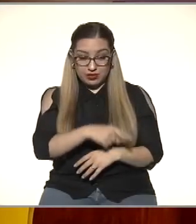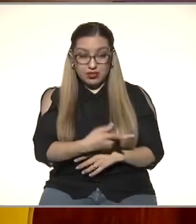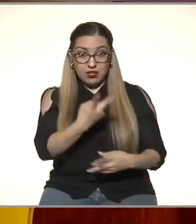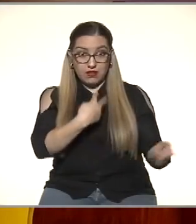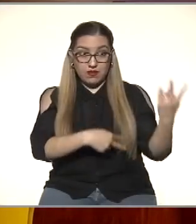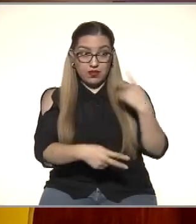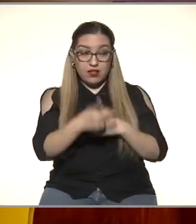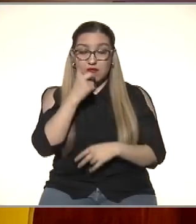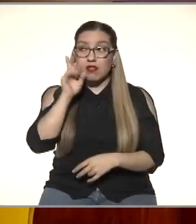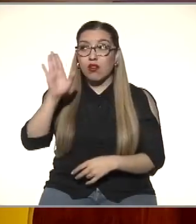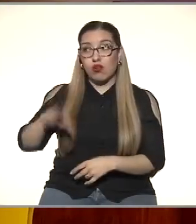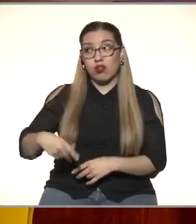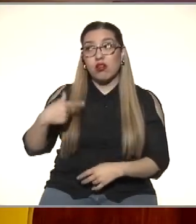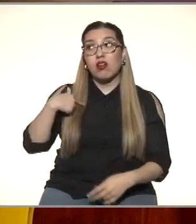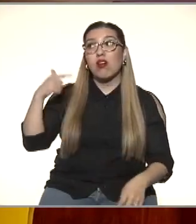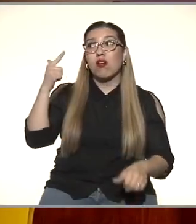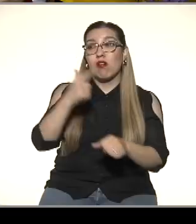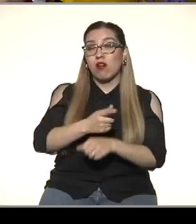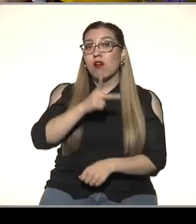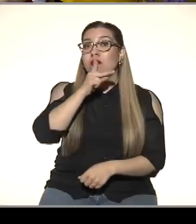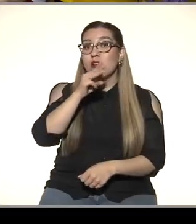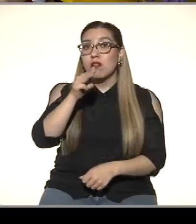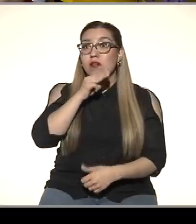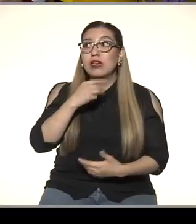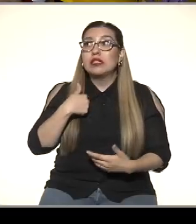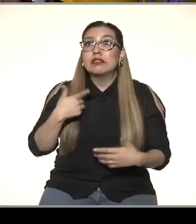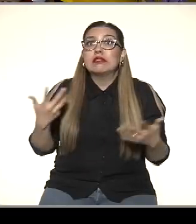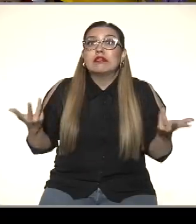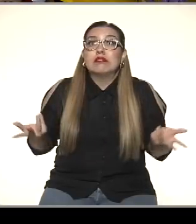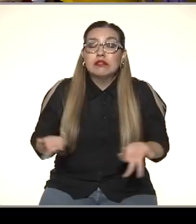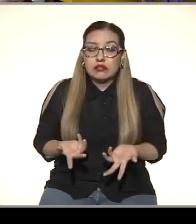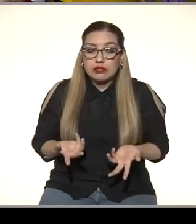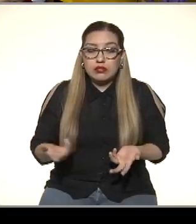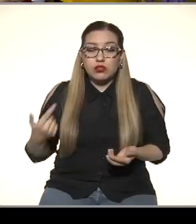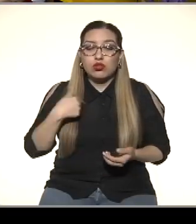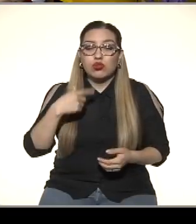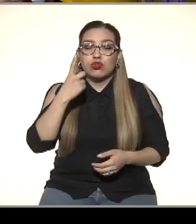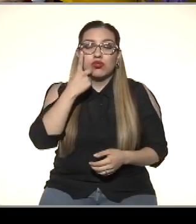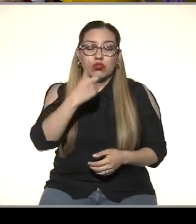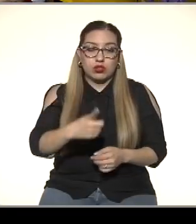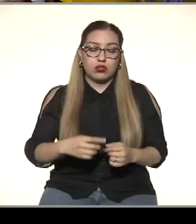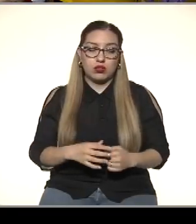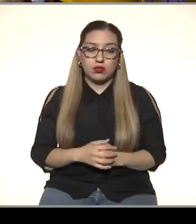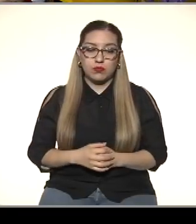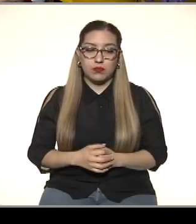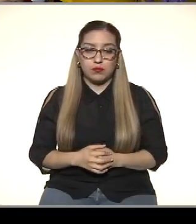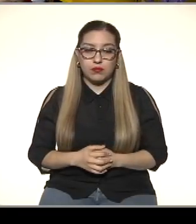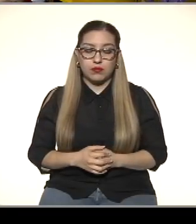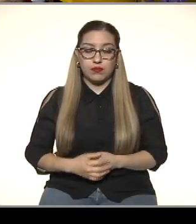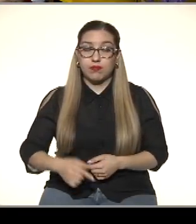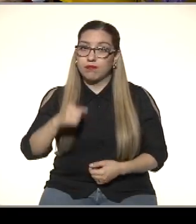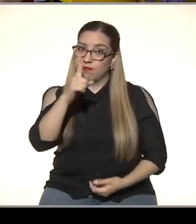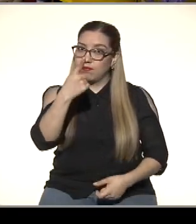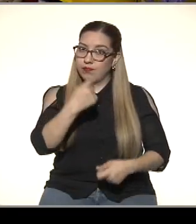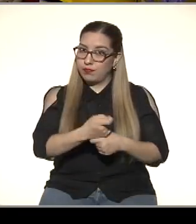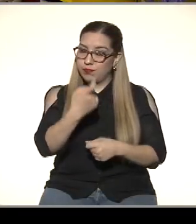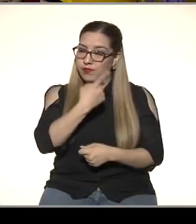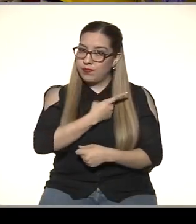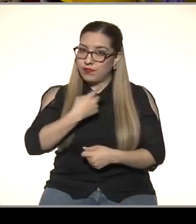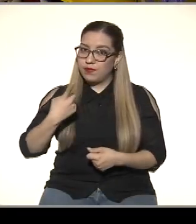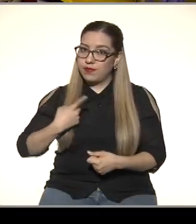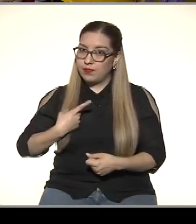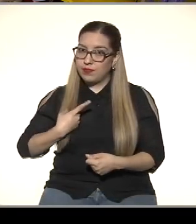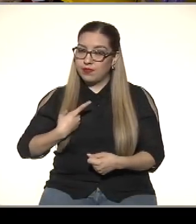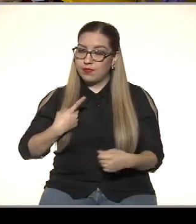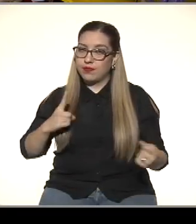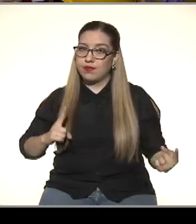y me dice, oye, descubrí a mi mamá o descubrí a mi papá, ¿qué hago? Mi sugerencia sería, en primera instancia, hablarlo con la persona,